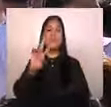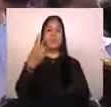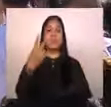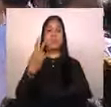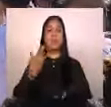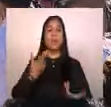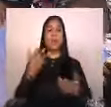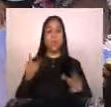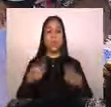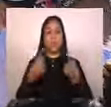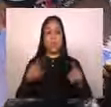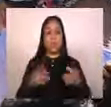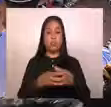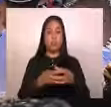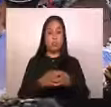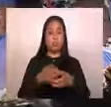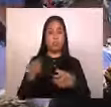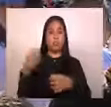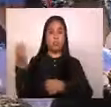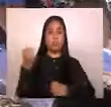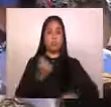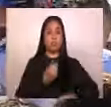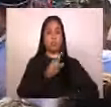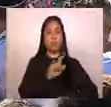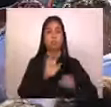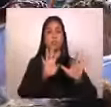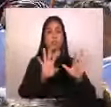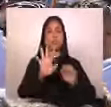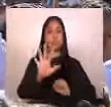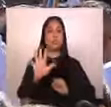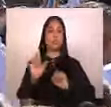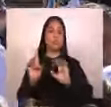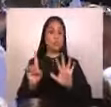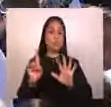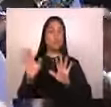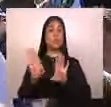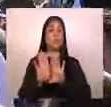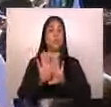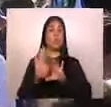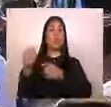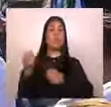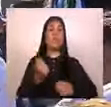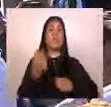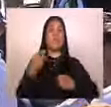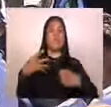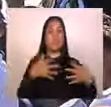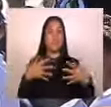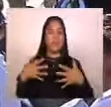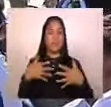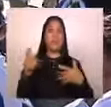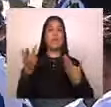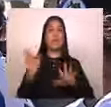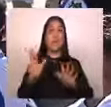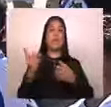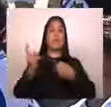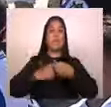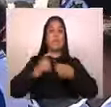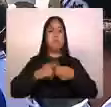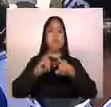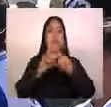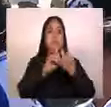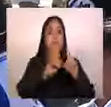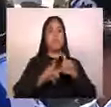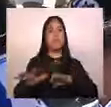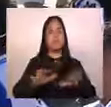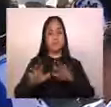Segunda banda fundada a nivel nacional en 1956 como banda de guerra. Ha participado en muchos